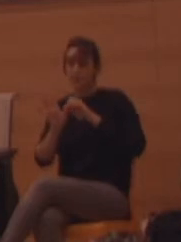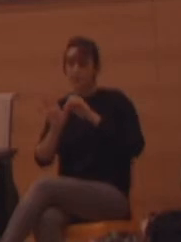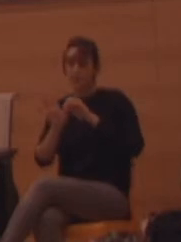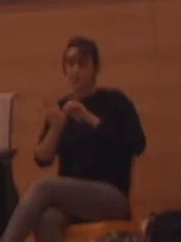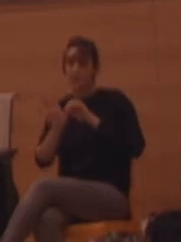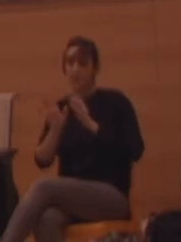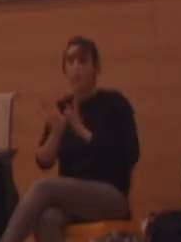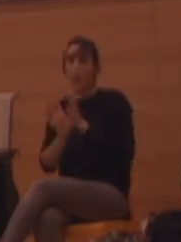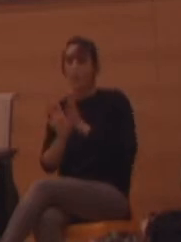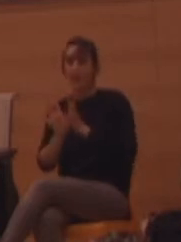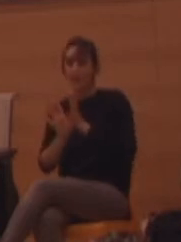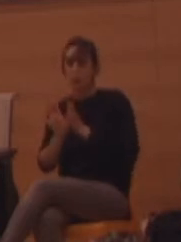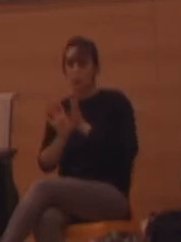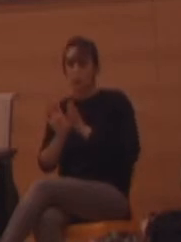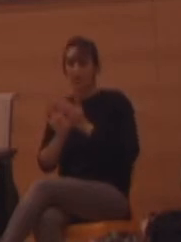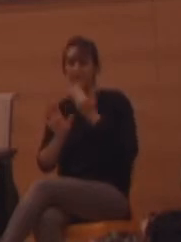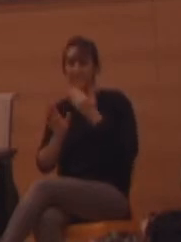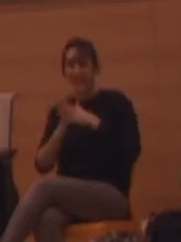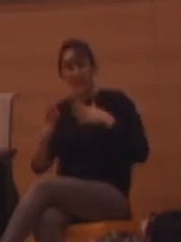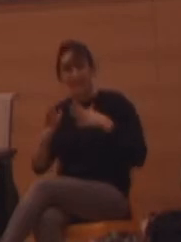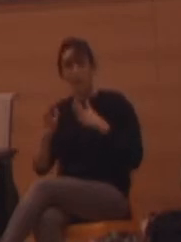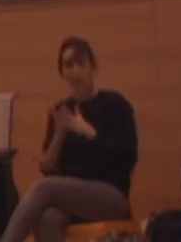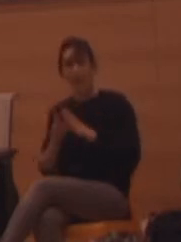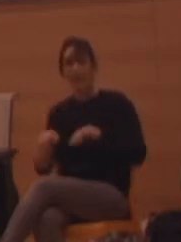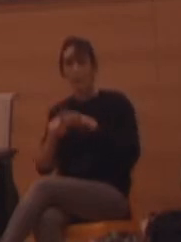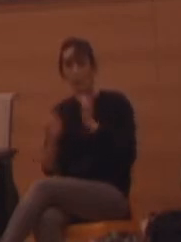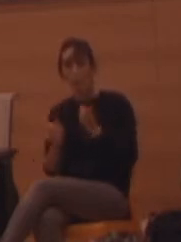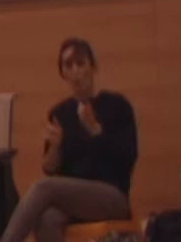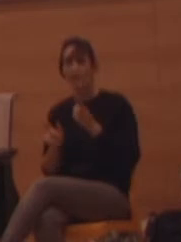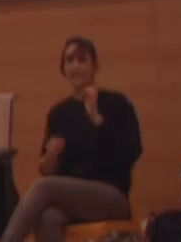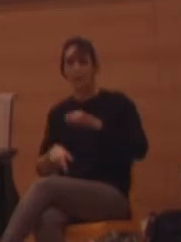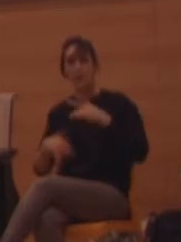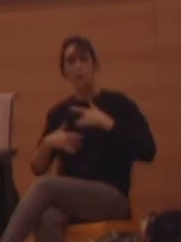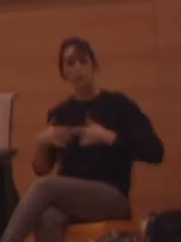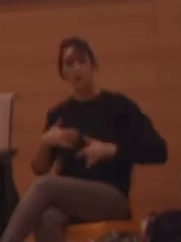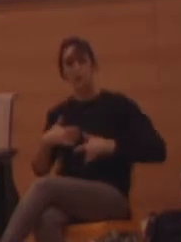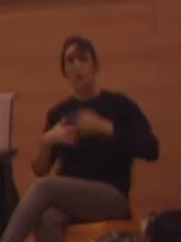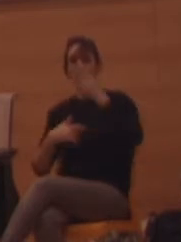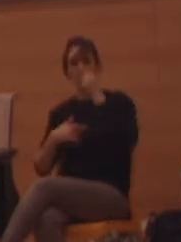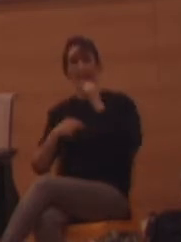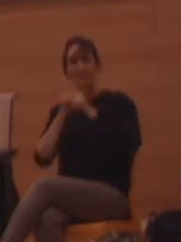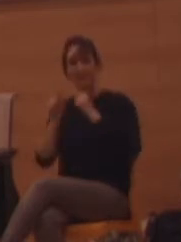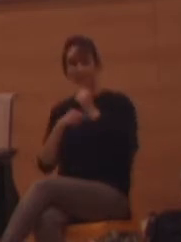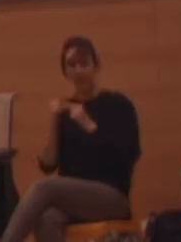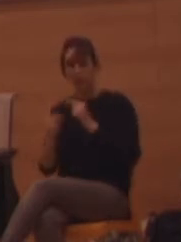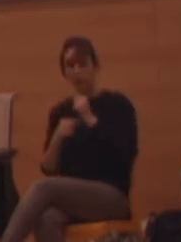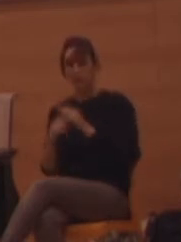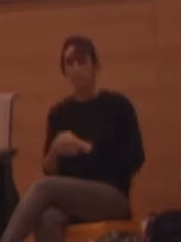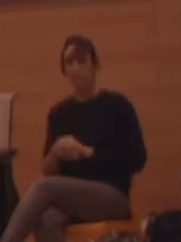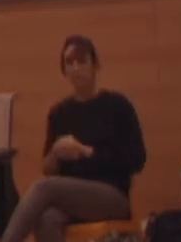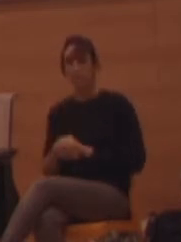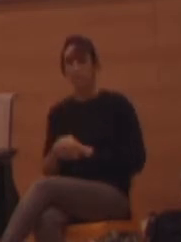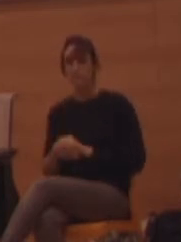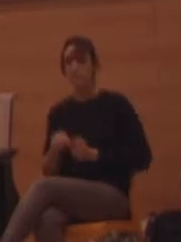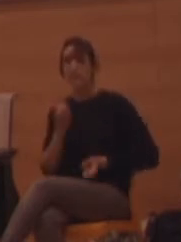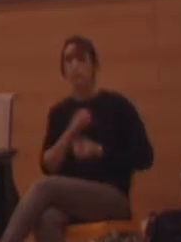o menor extensión, será también un signo de un pie infectado, en el que aparezca